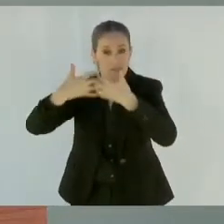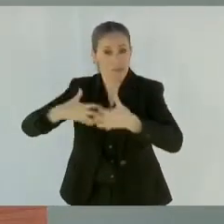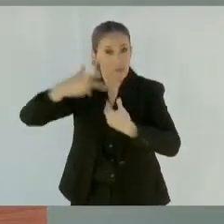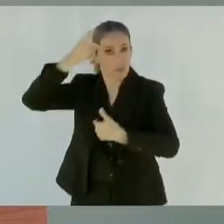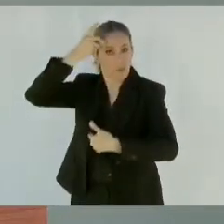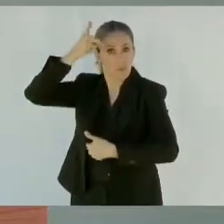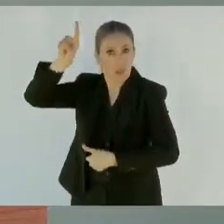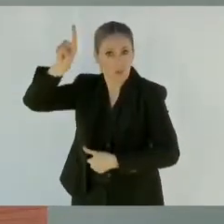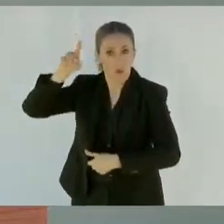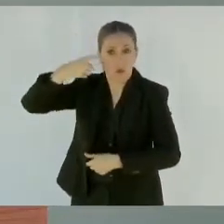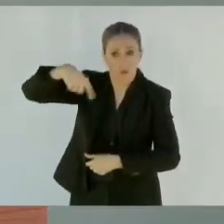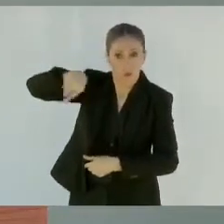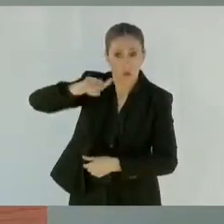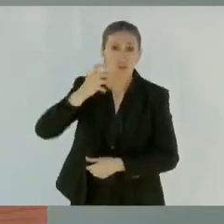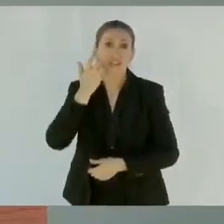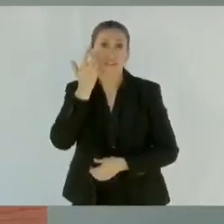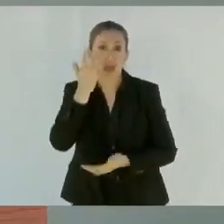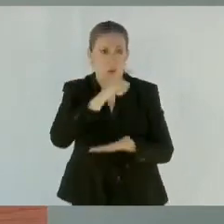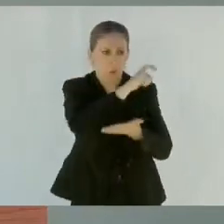les